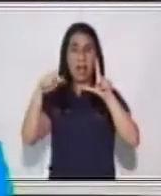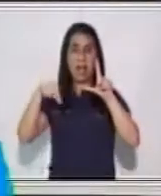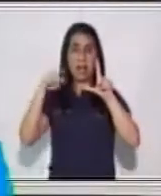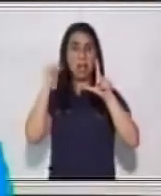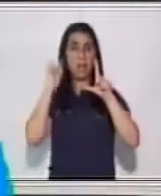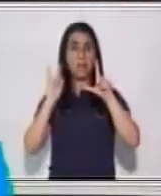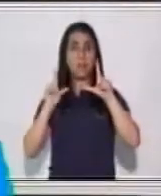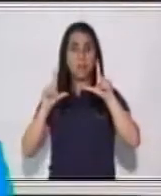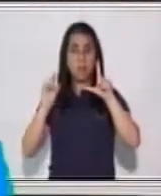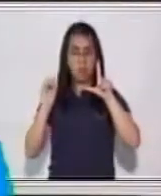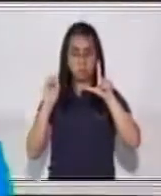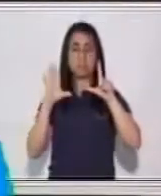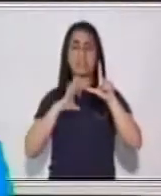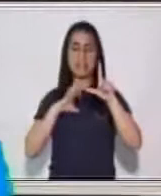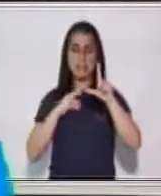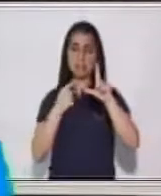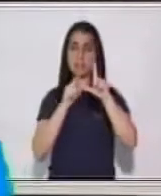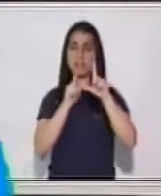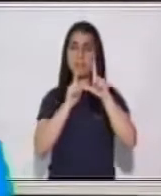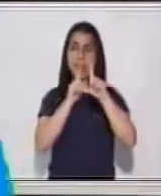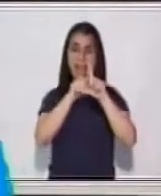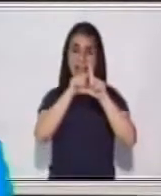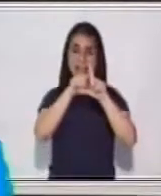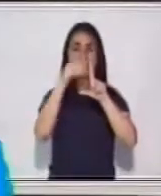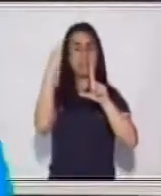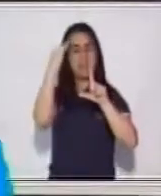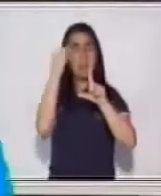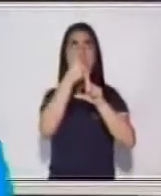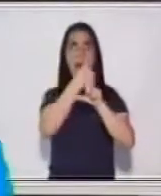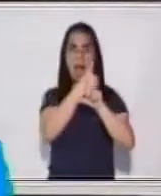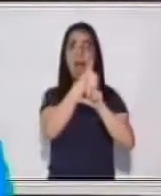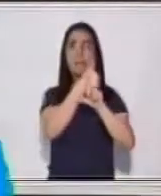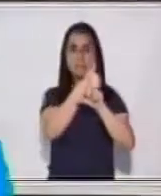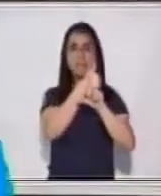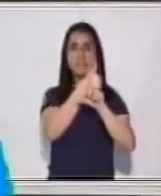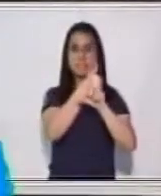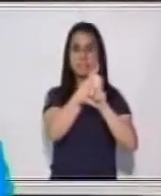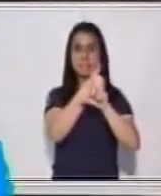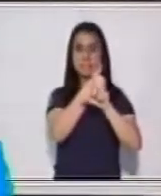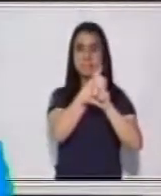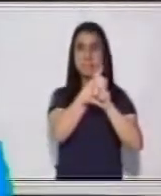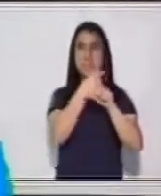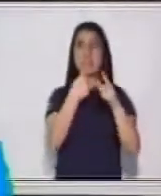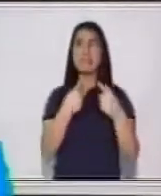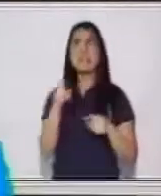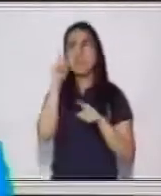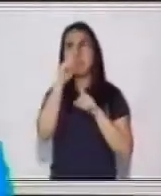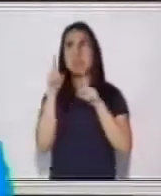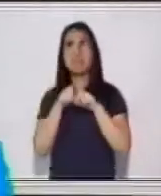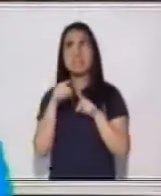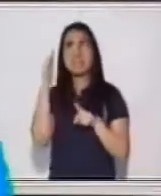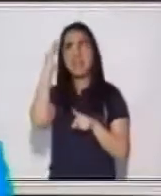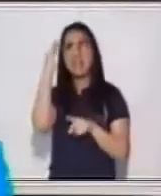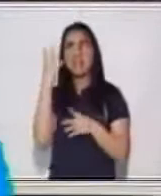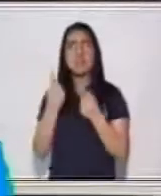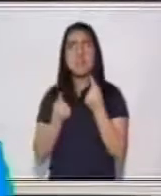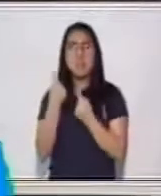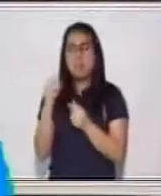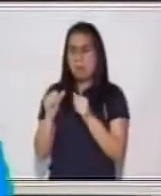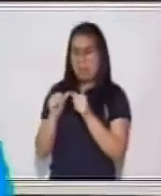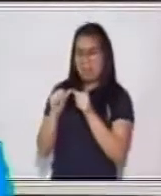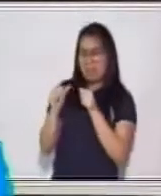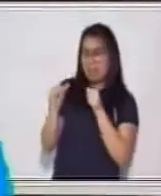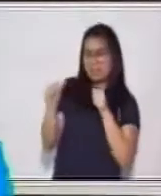y va a representar la altura de la ceiba. ¿Qué distancia hay de la base hasta el ángulo?